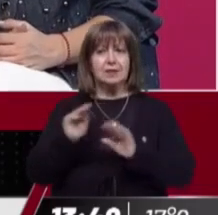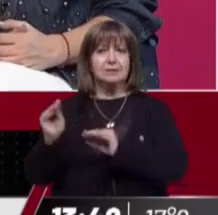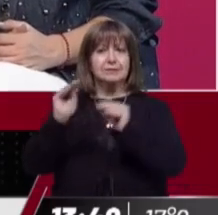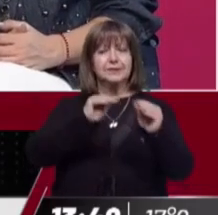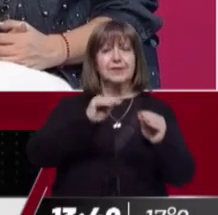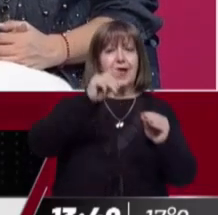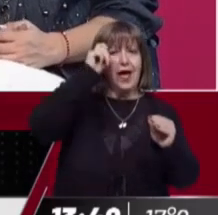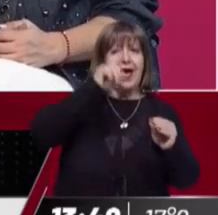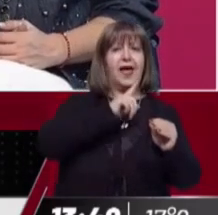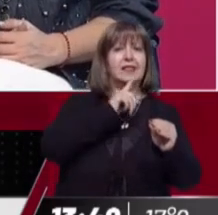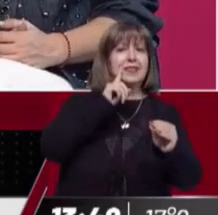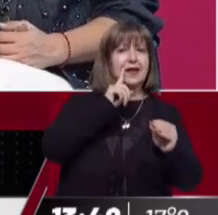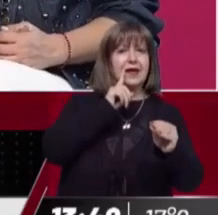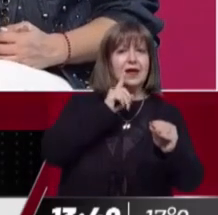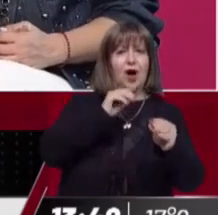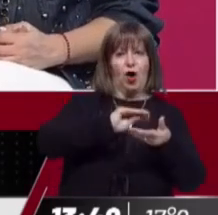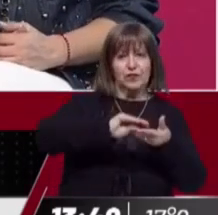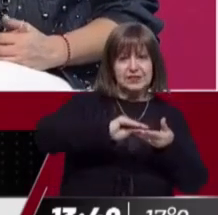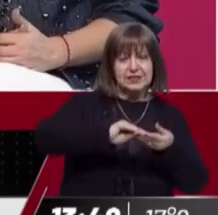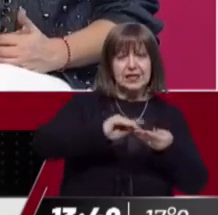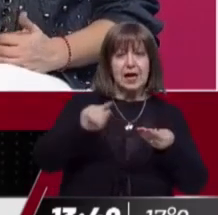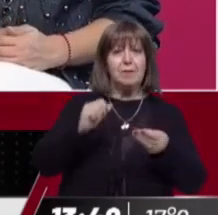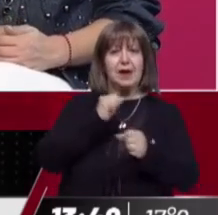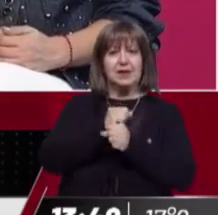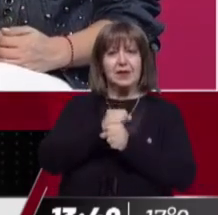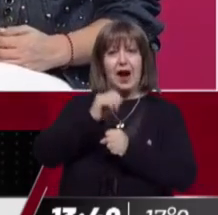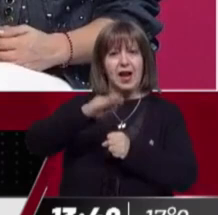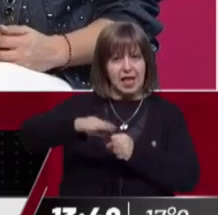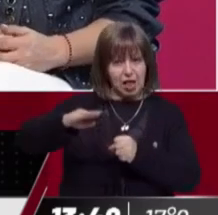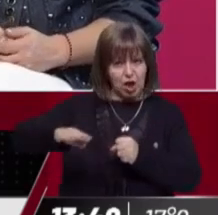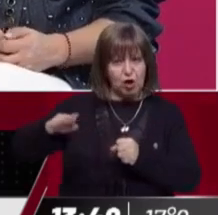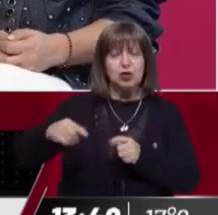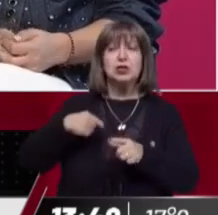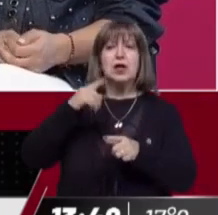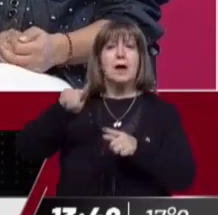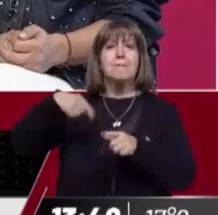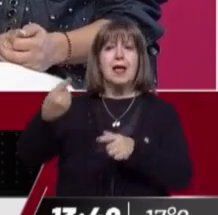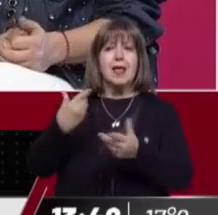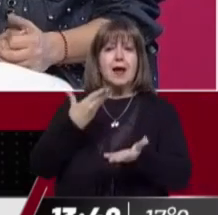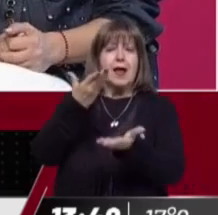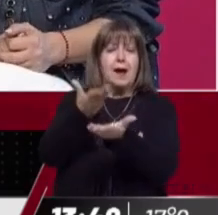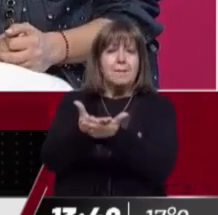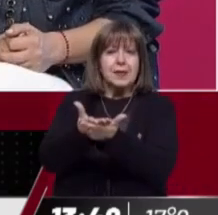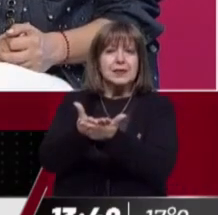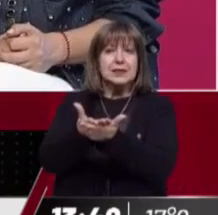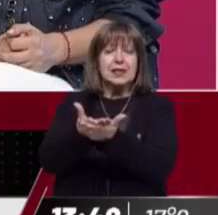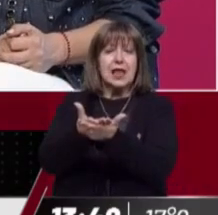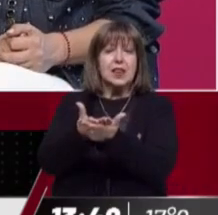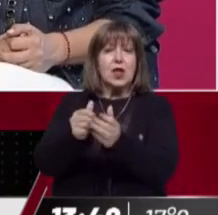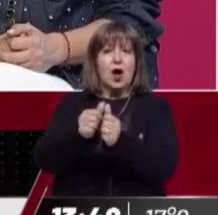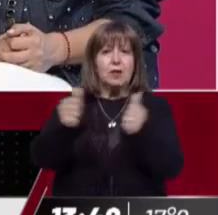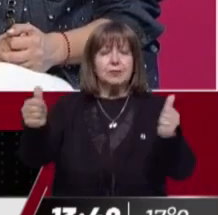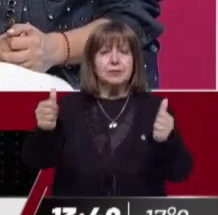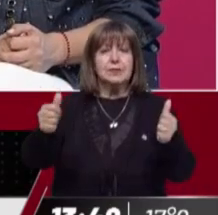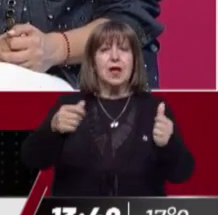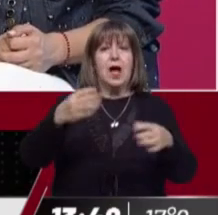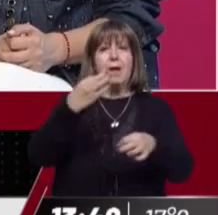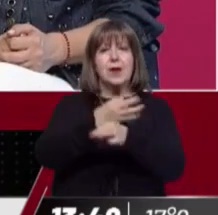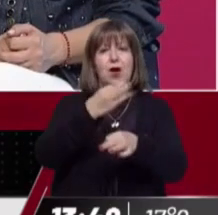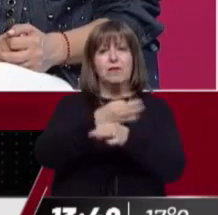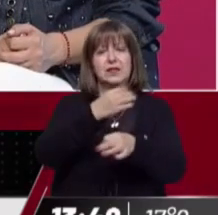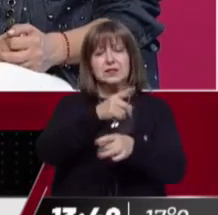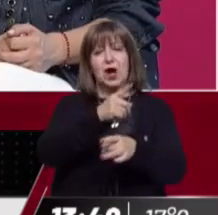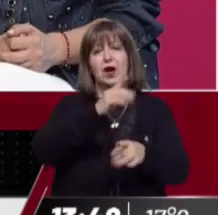es quien ha comenzado a trabajar. En el día de mañana van a presentar un pedido de restricción por parte del docente